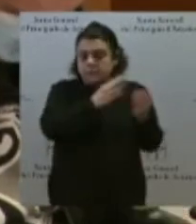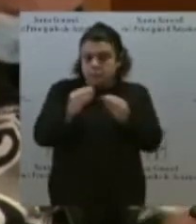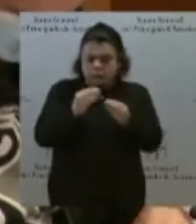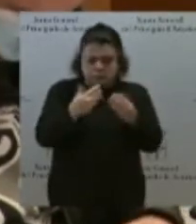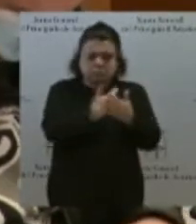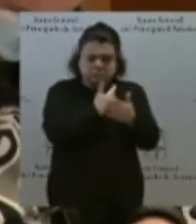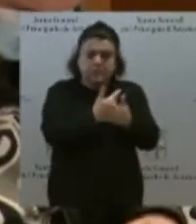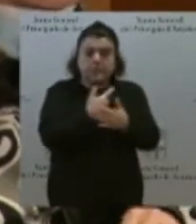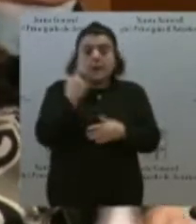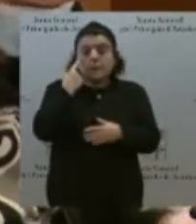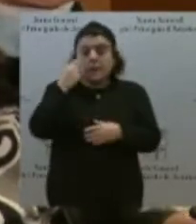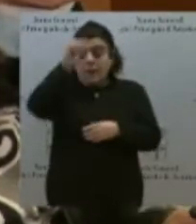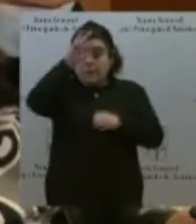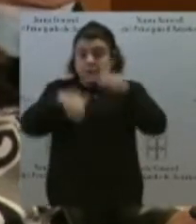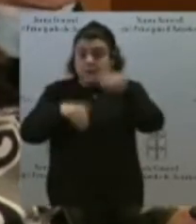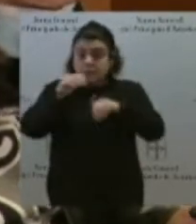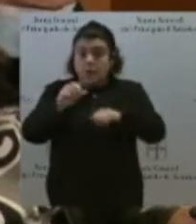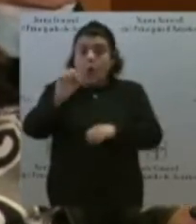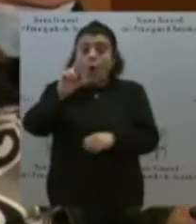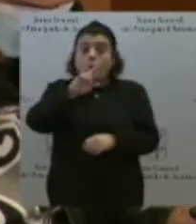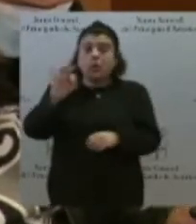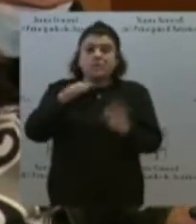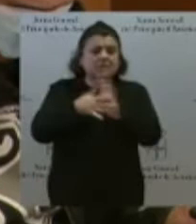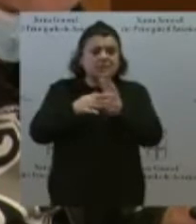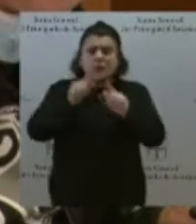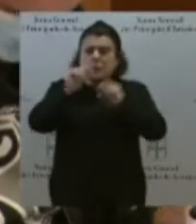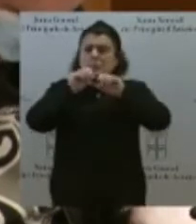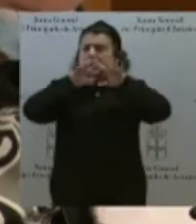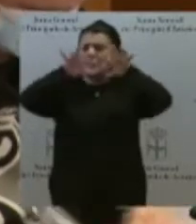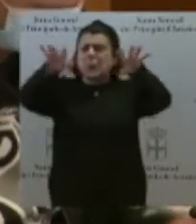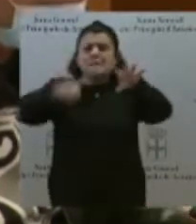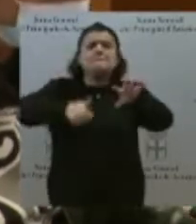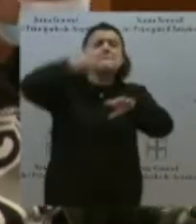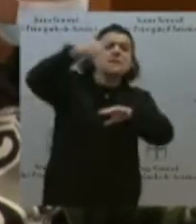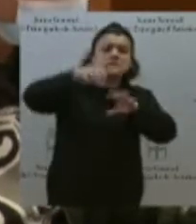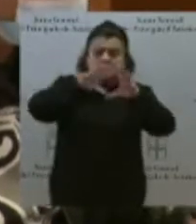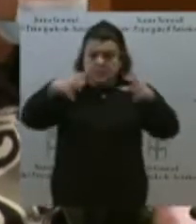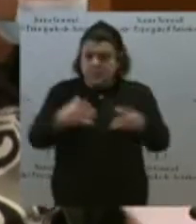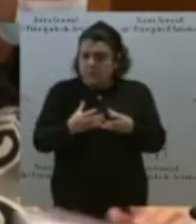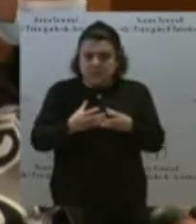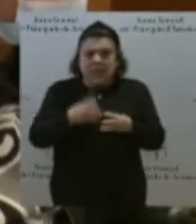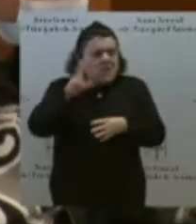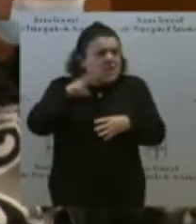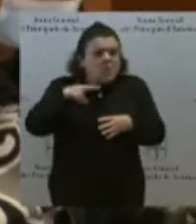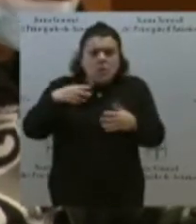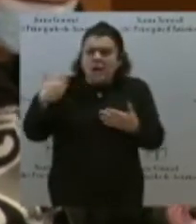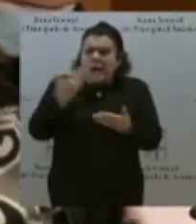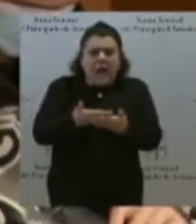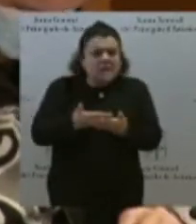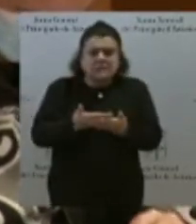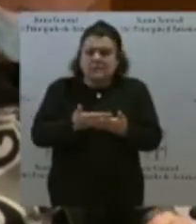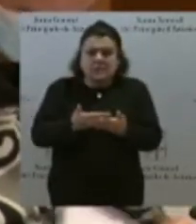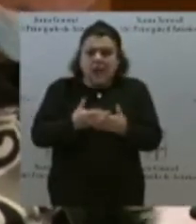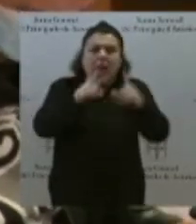más contaminantes del planeta y no hay ninguna experiencia en todo el planeta, no le estoy hablando de Asturias ni de Europa, sino en todo el planeta, de